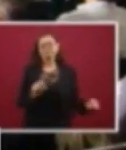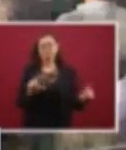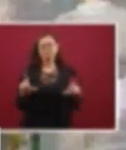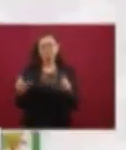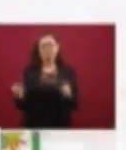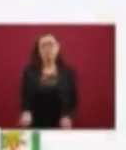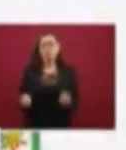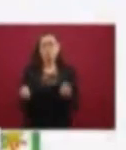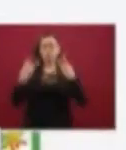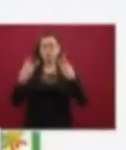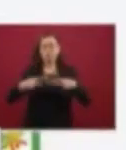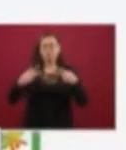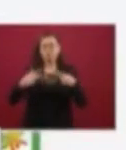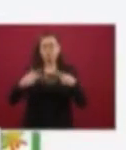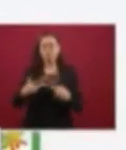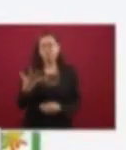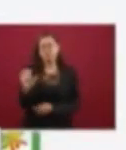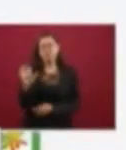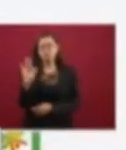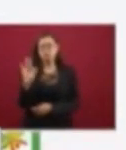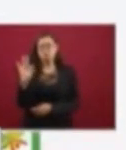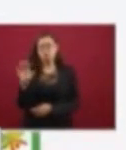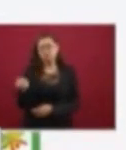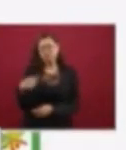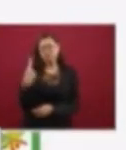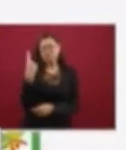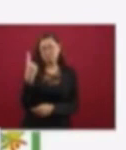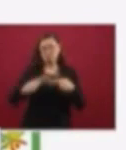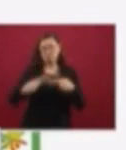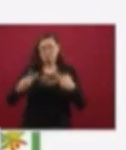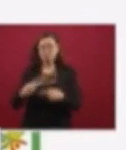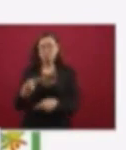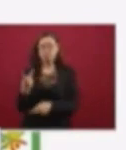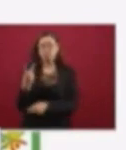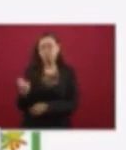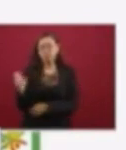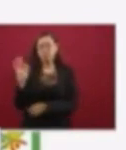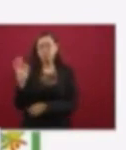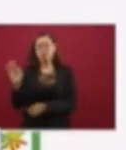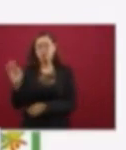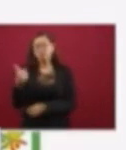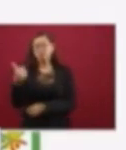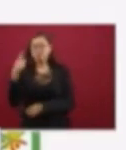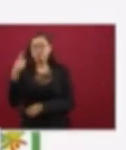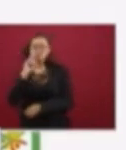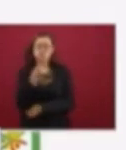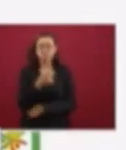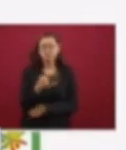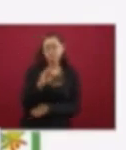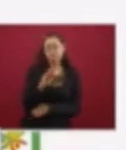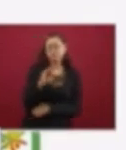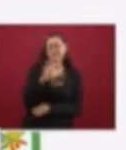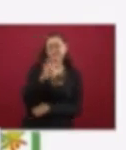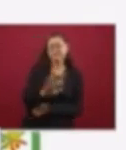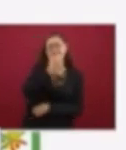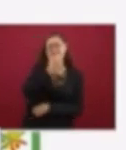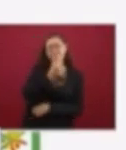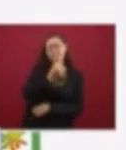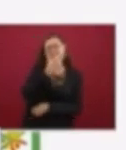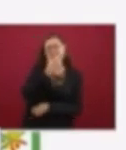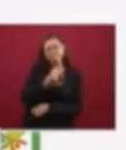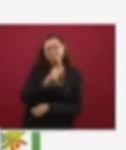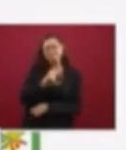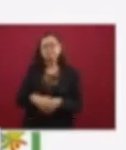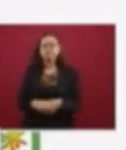se ha definido es el premio se divide en dos. Es decir, la medalla de 40,000 pesos se le daría 20,000 y 20,000. Y si el equipo es de cinco,